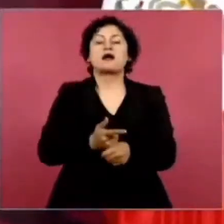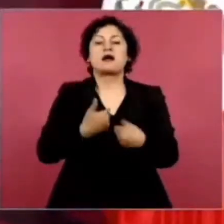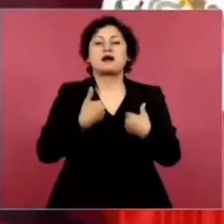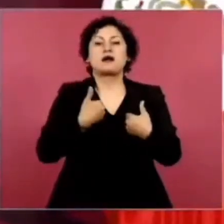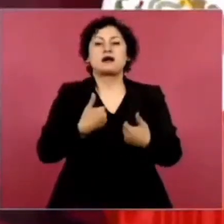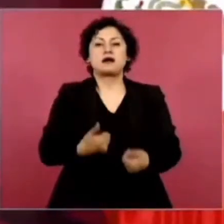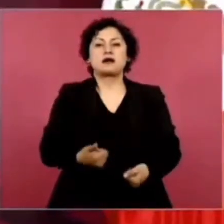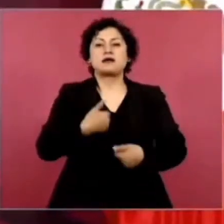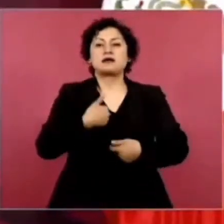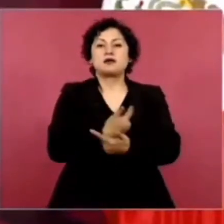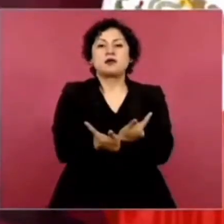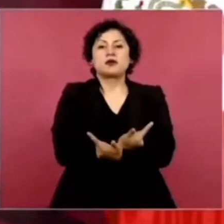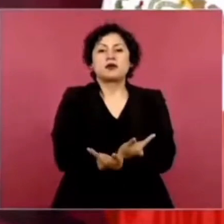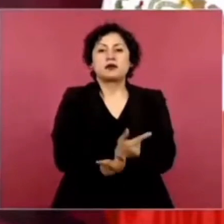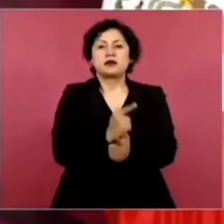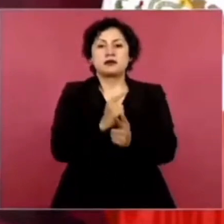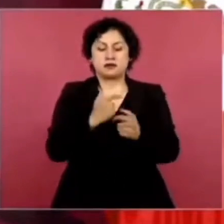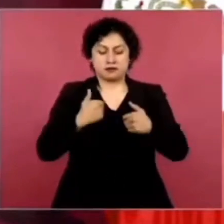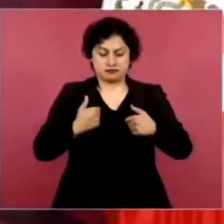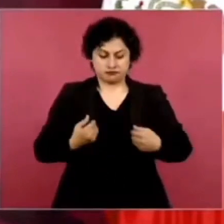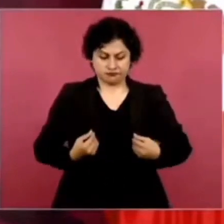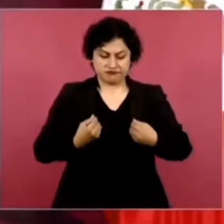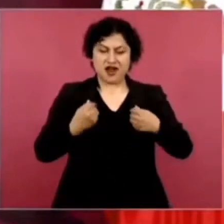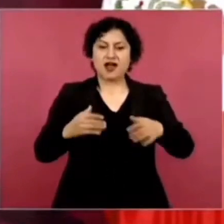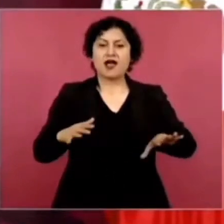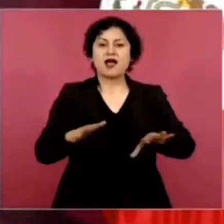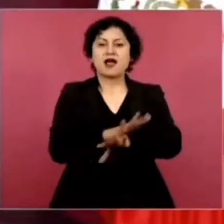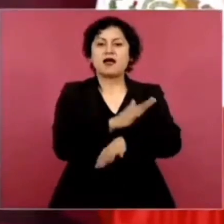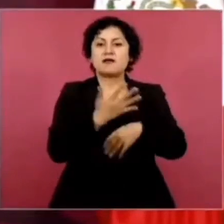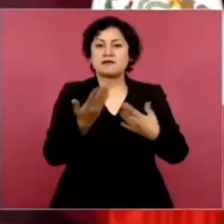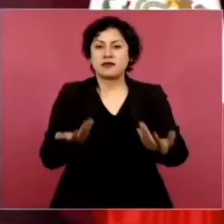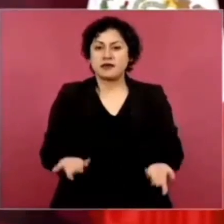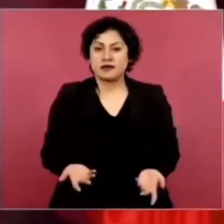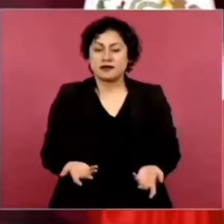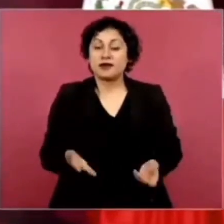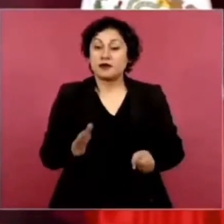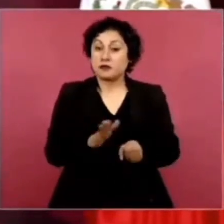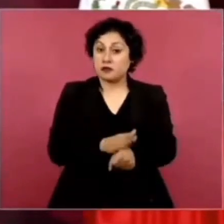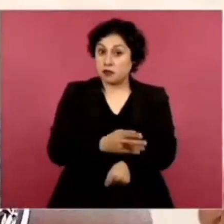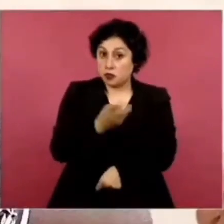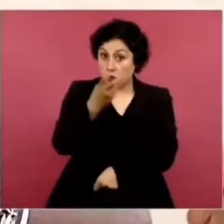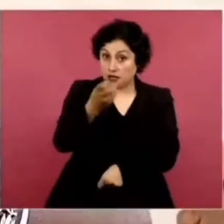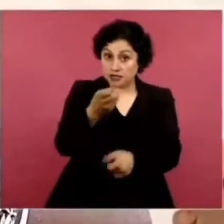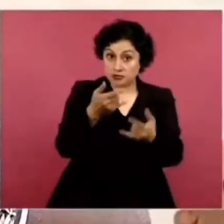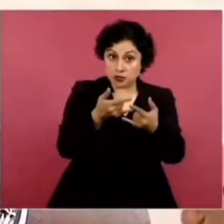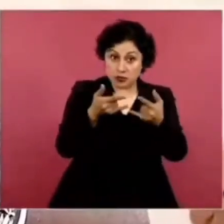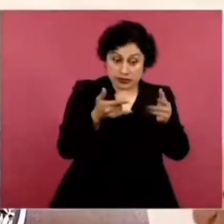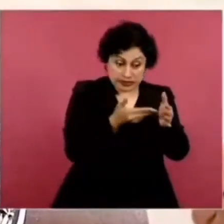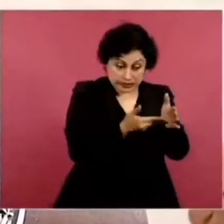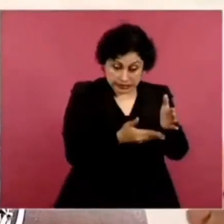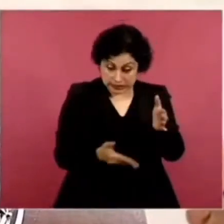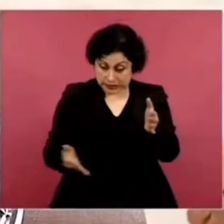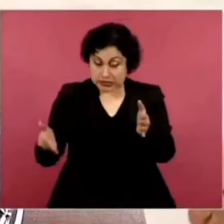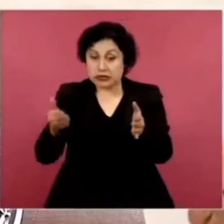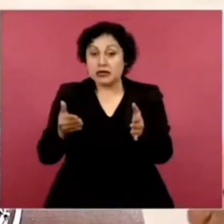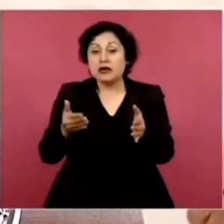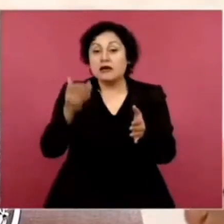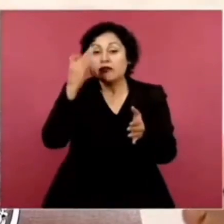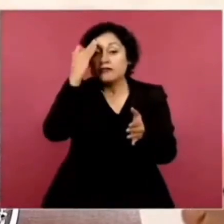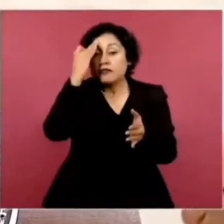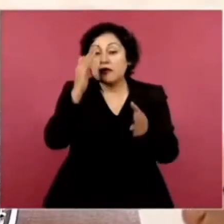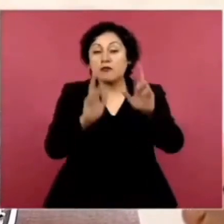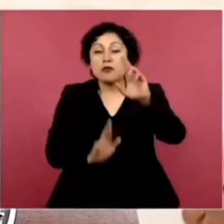Por eso es importantísima la Revolución Mexicana, la revolución más importante